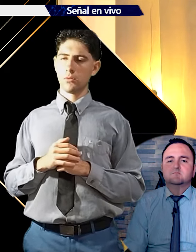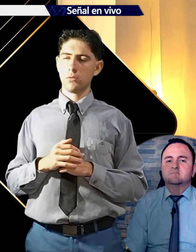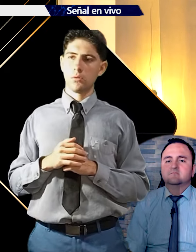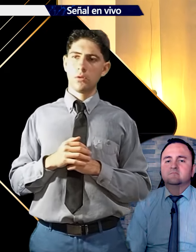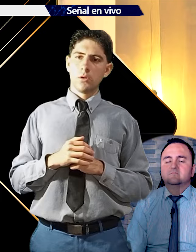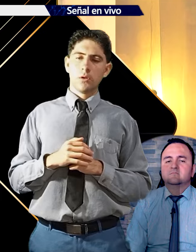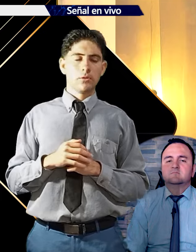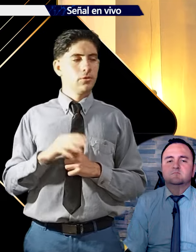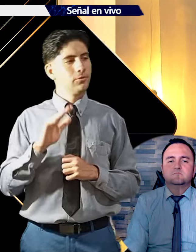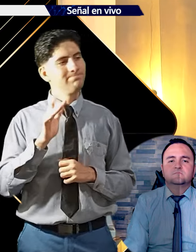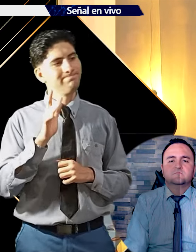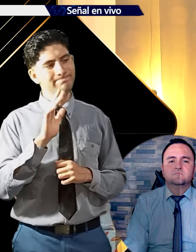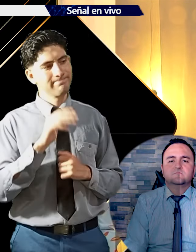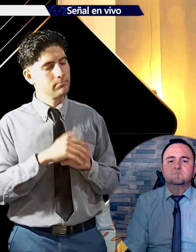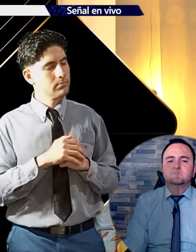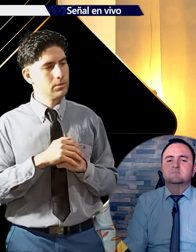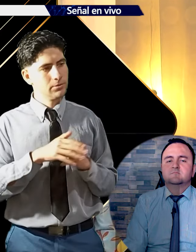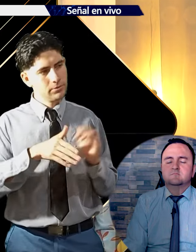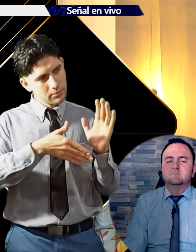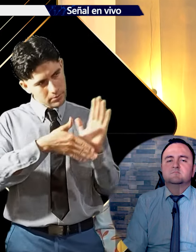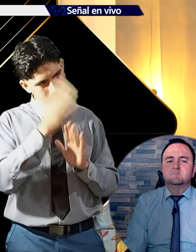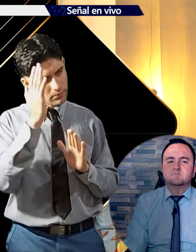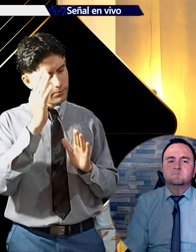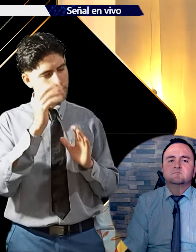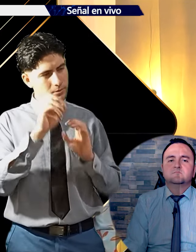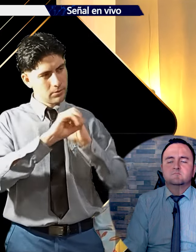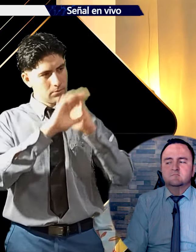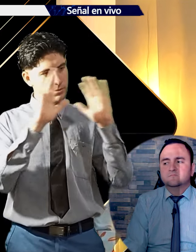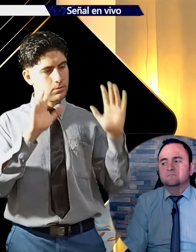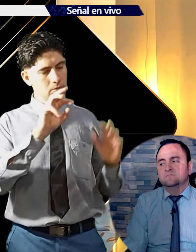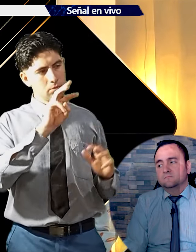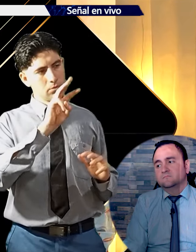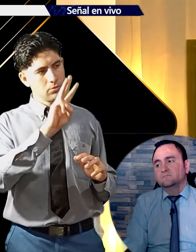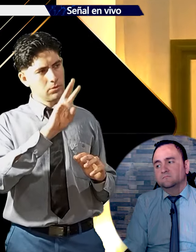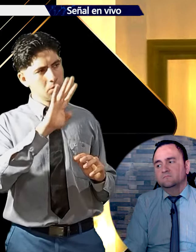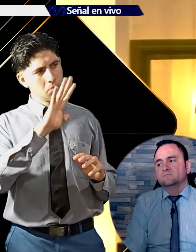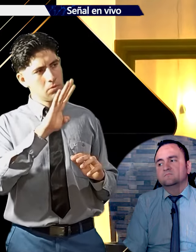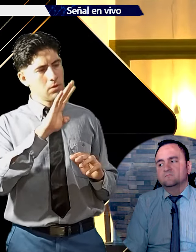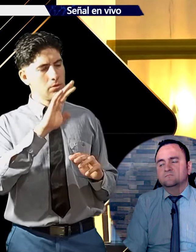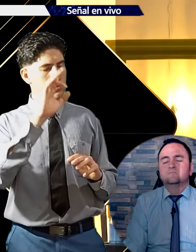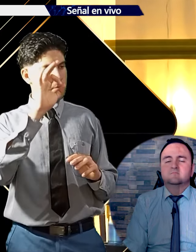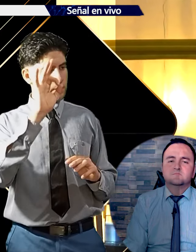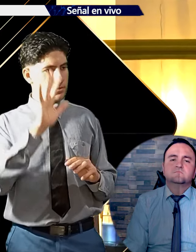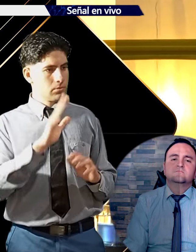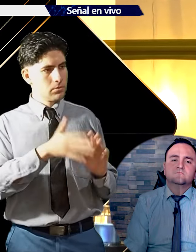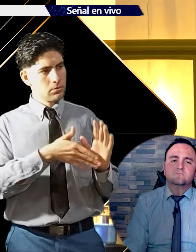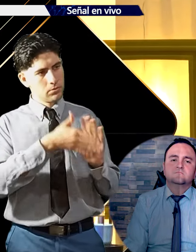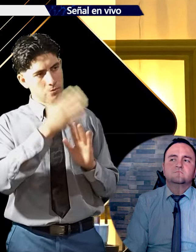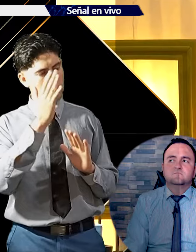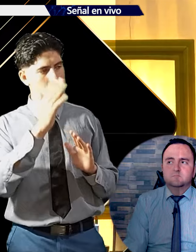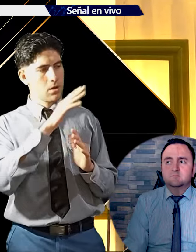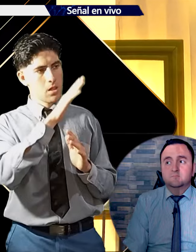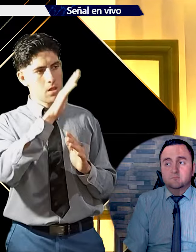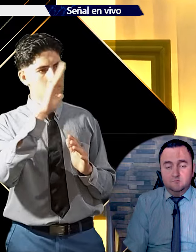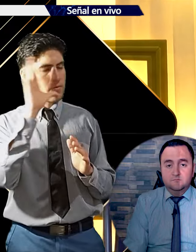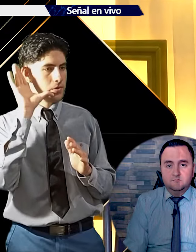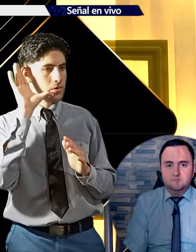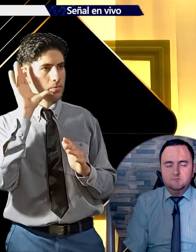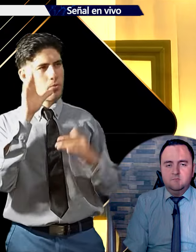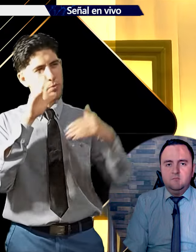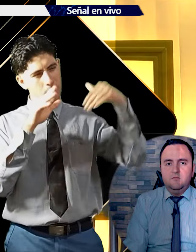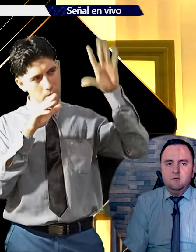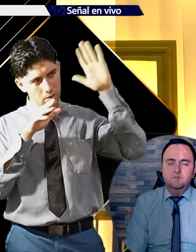pastor, el hermano Zúñiga, ¿dónde está? Mija, él salió esta mañana con 3, 4